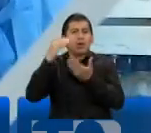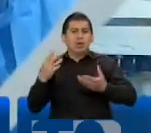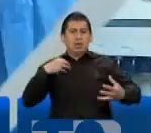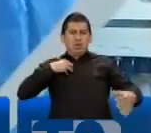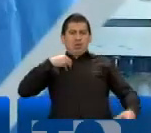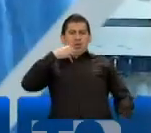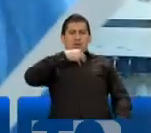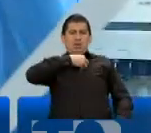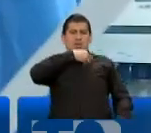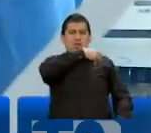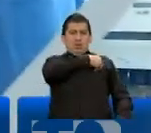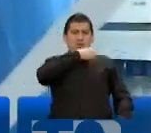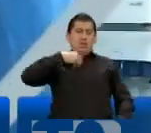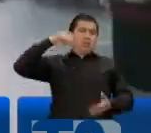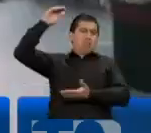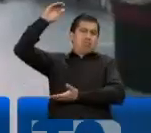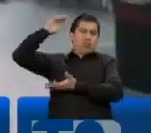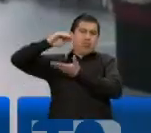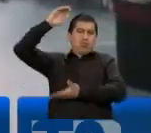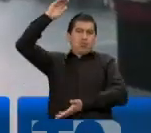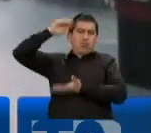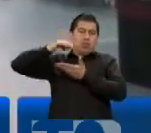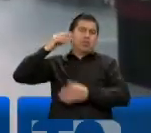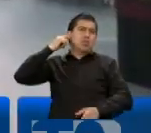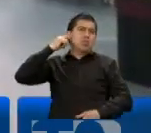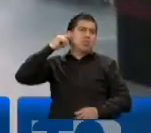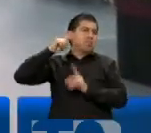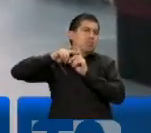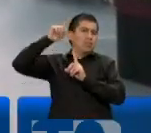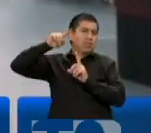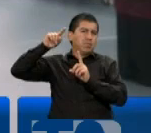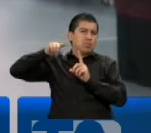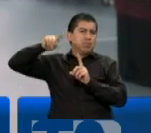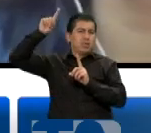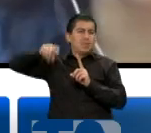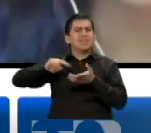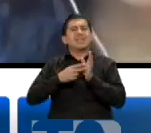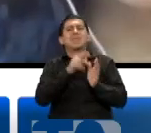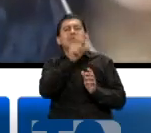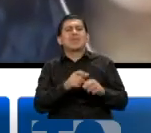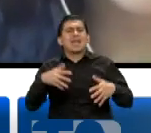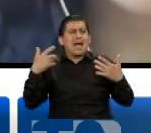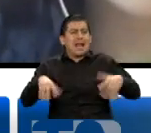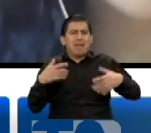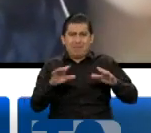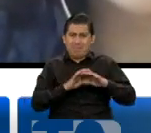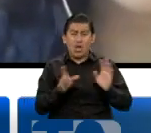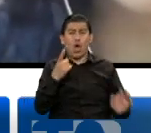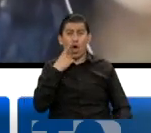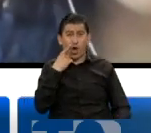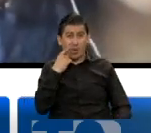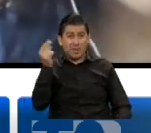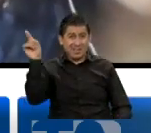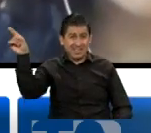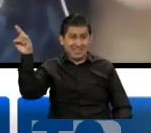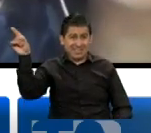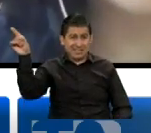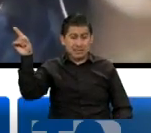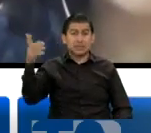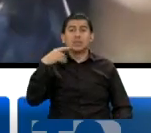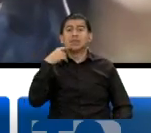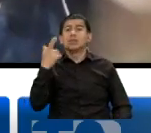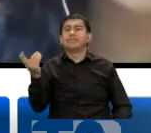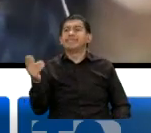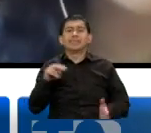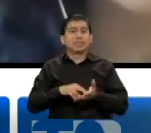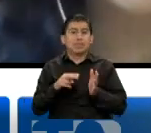Solo los pacientes en estado grave ingresan a esta unidad, que según explica Enrique Boloña, médico intensivista, es más que una infraestructura